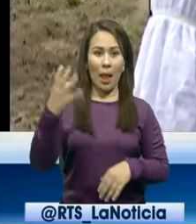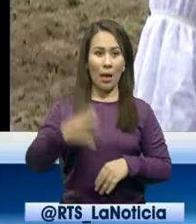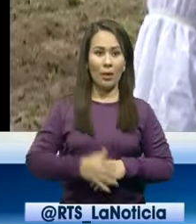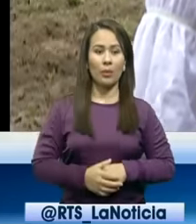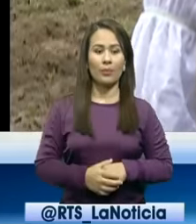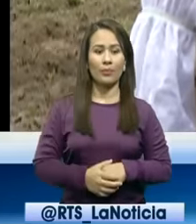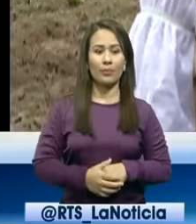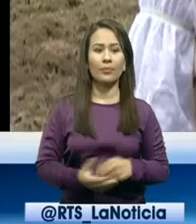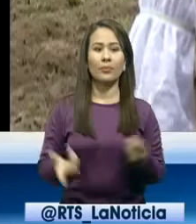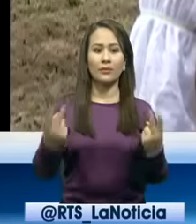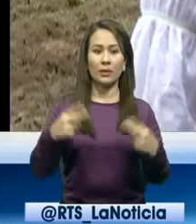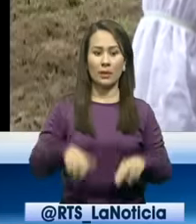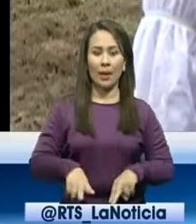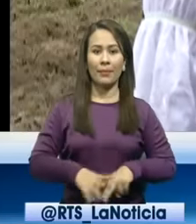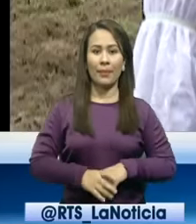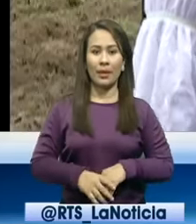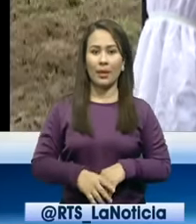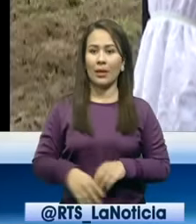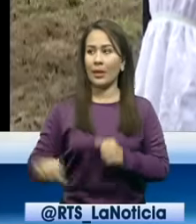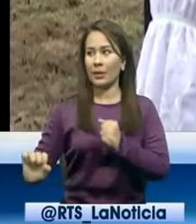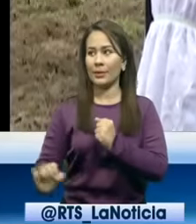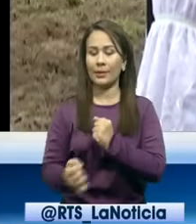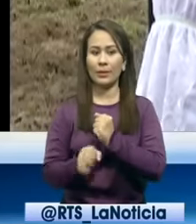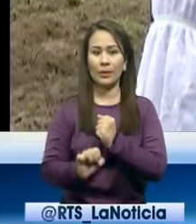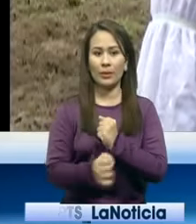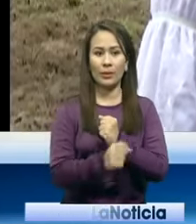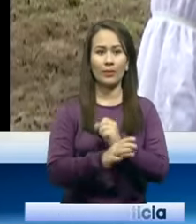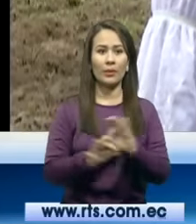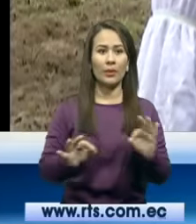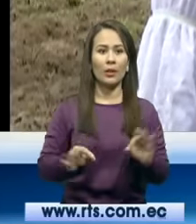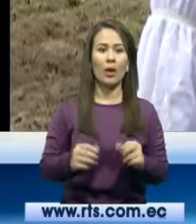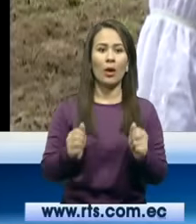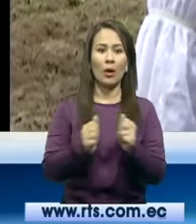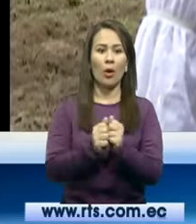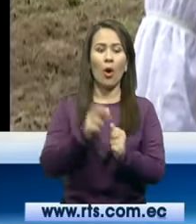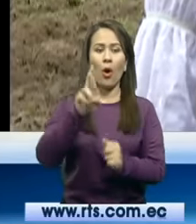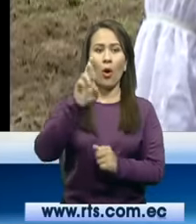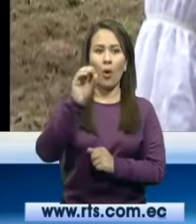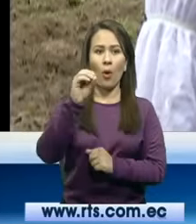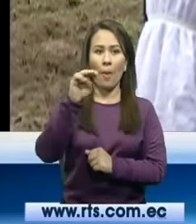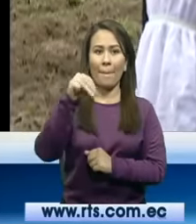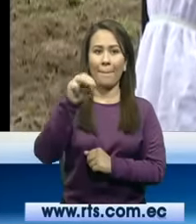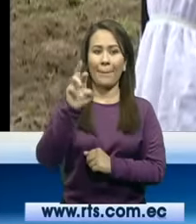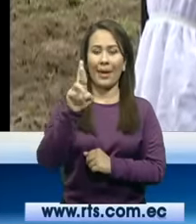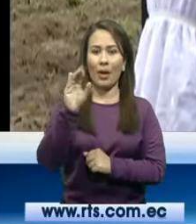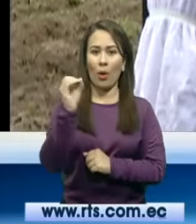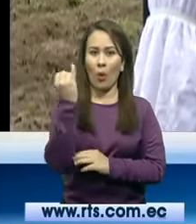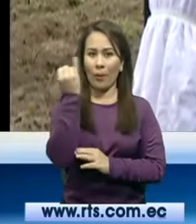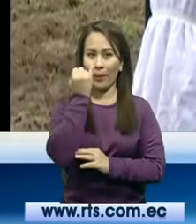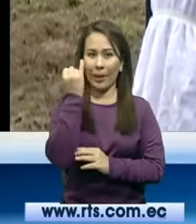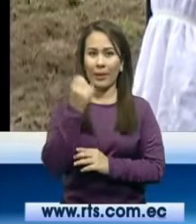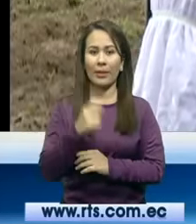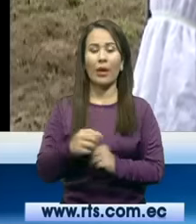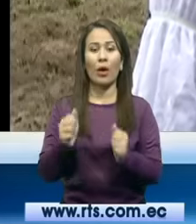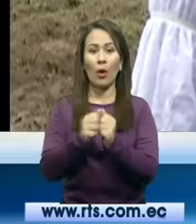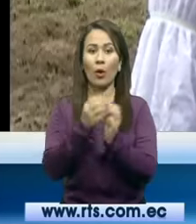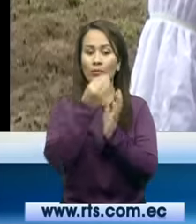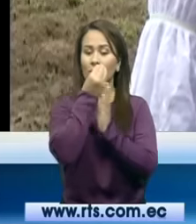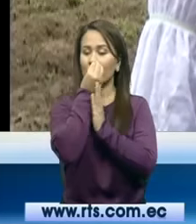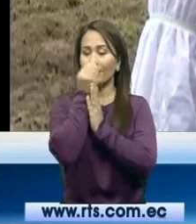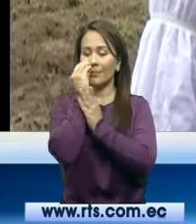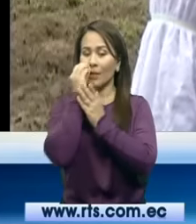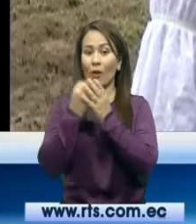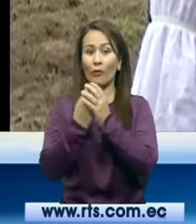también lleva una escobita con romero, flores. ¿Qué significado tienen estos elementos?